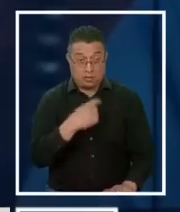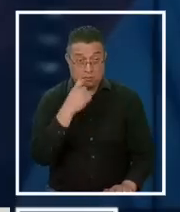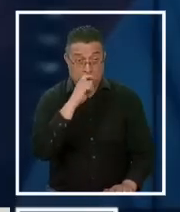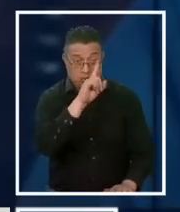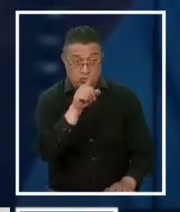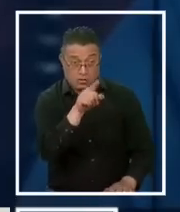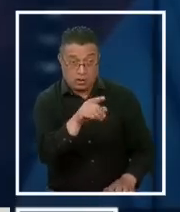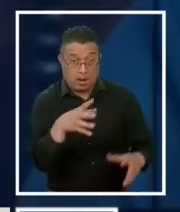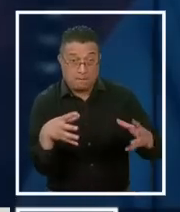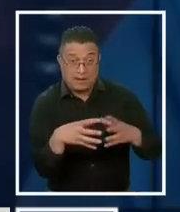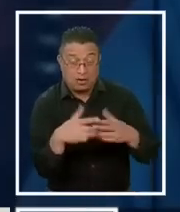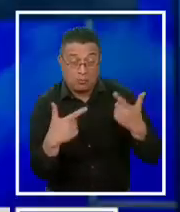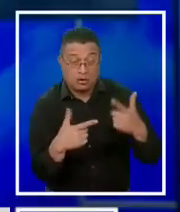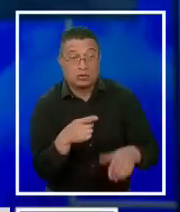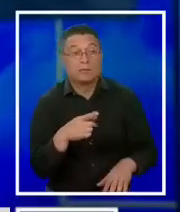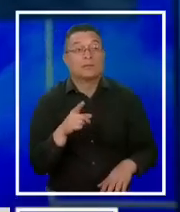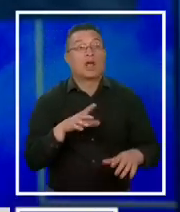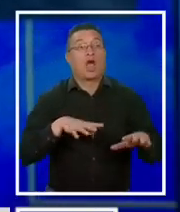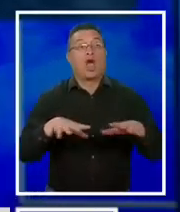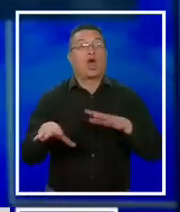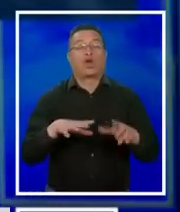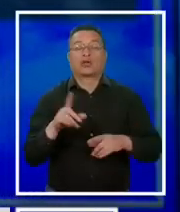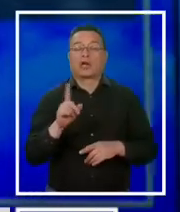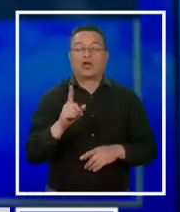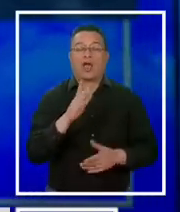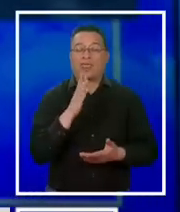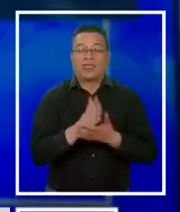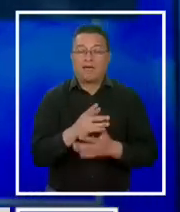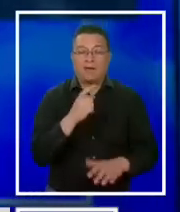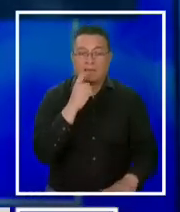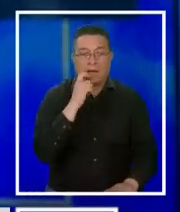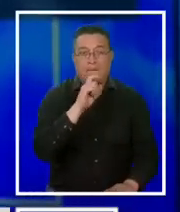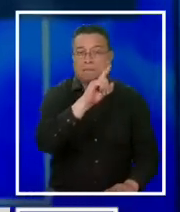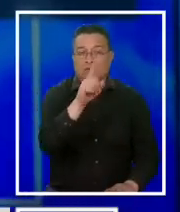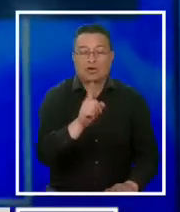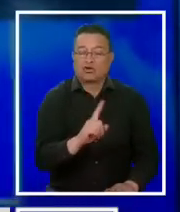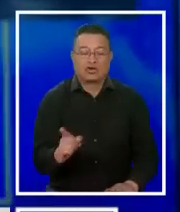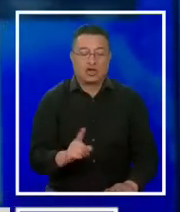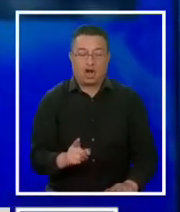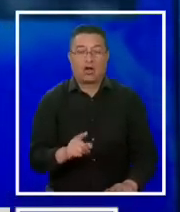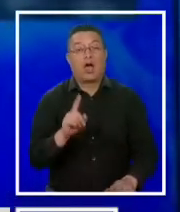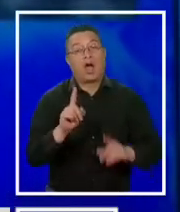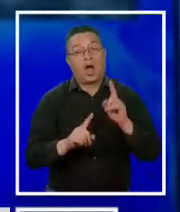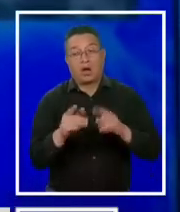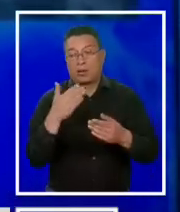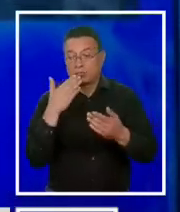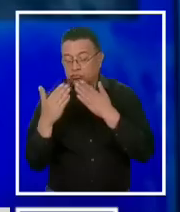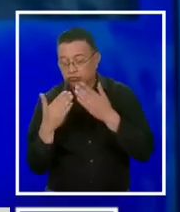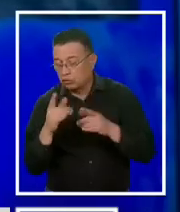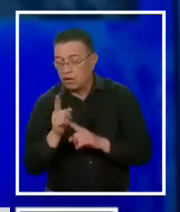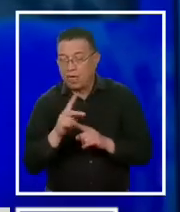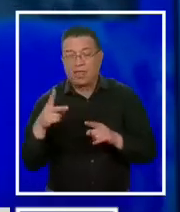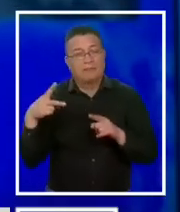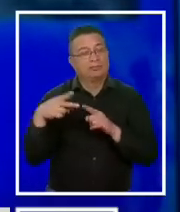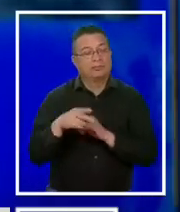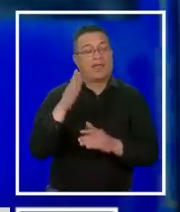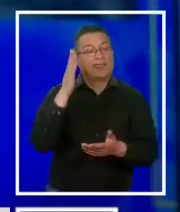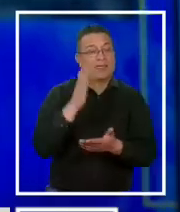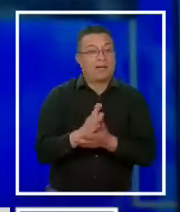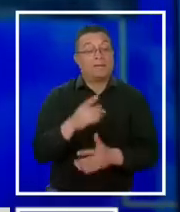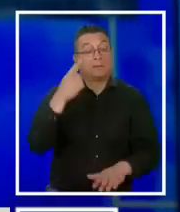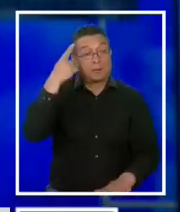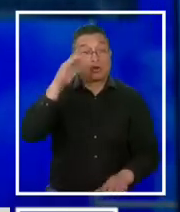partido es que hay cuestiones que no se tienen que consultar y uno hay conversaciones que no se tienen que dar sin embargo